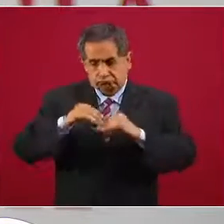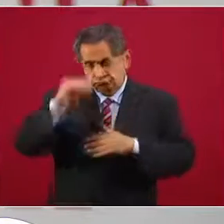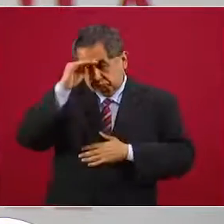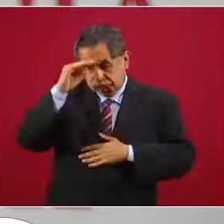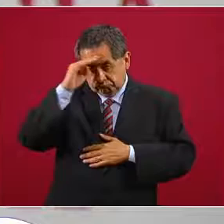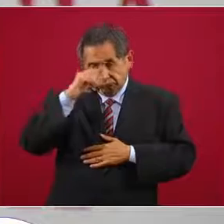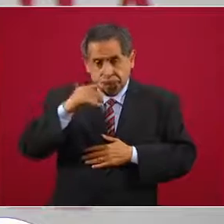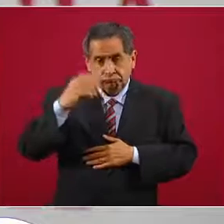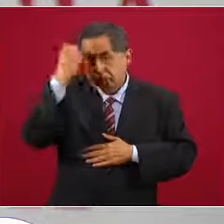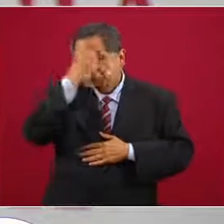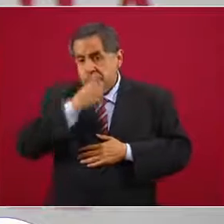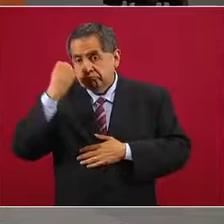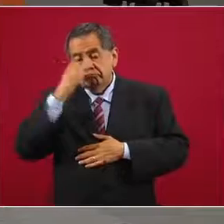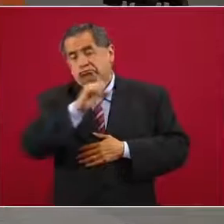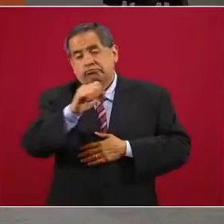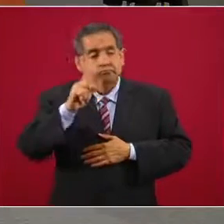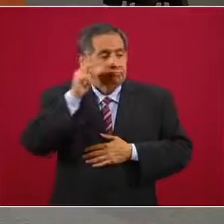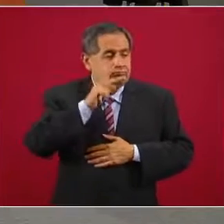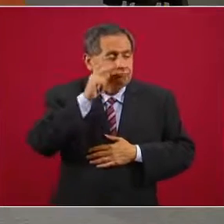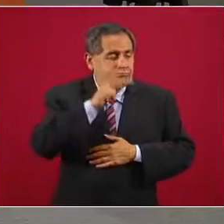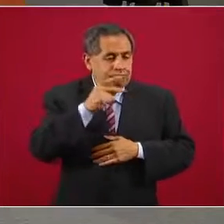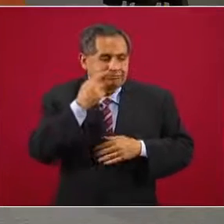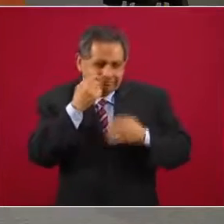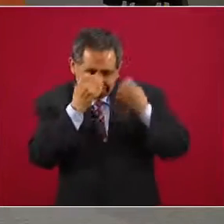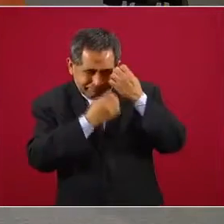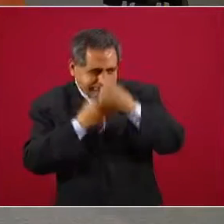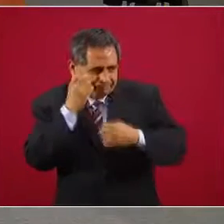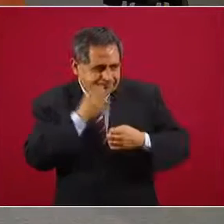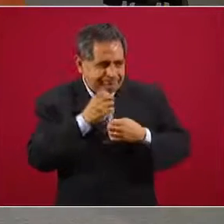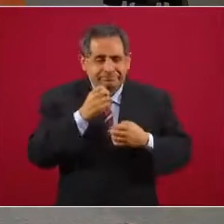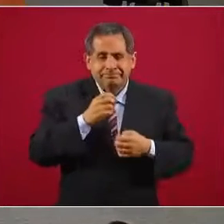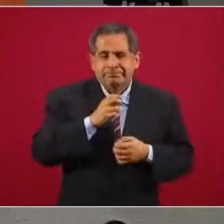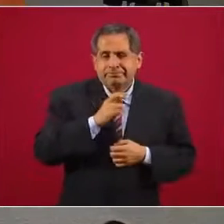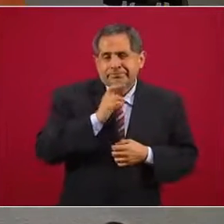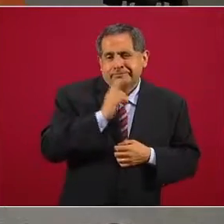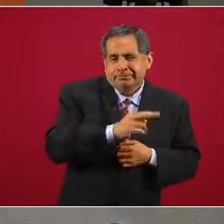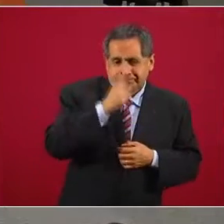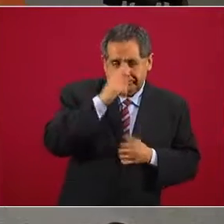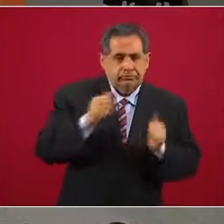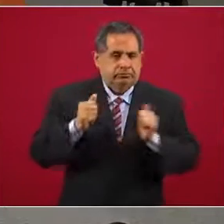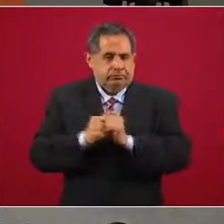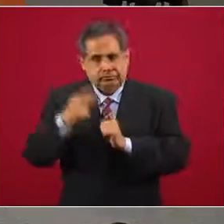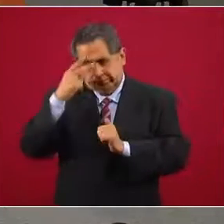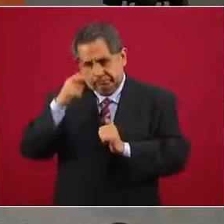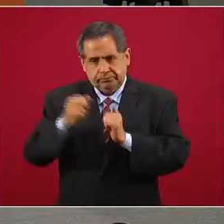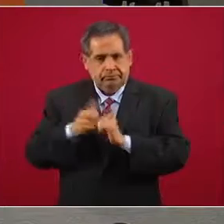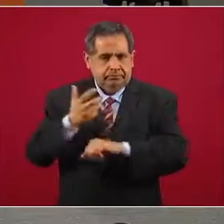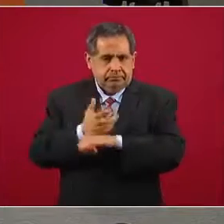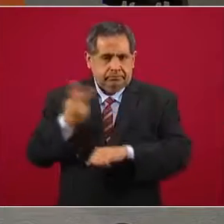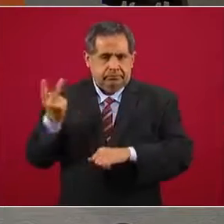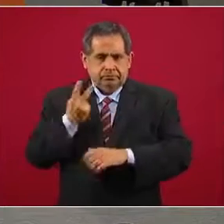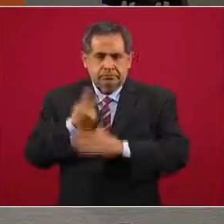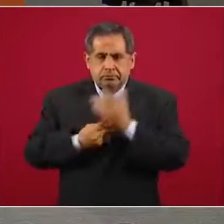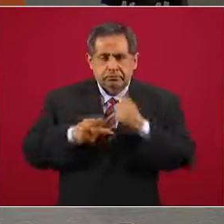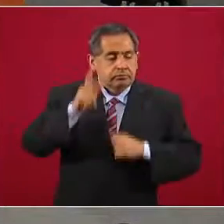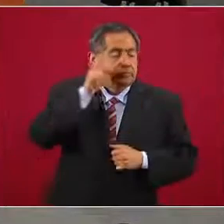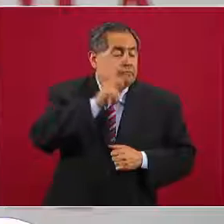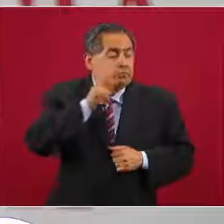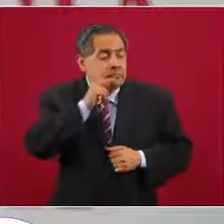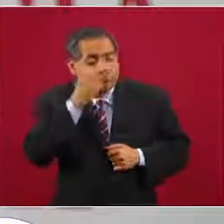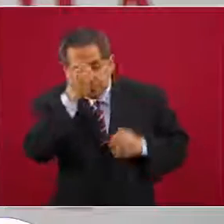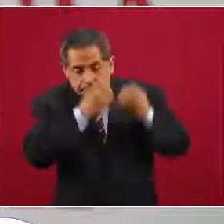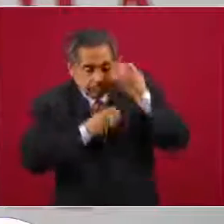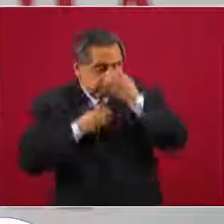de pruebas con asistencia de la Secretaría de Salud de México y las autoridades en Estados Unidos para aprobar estos